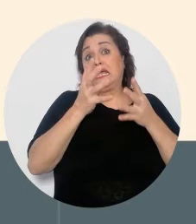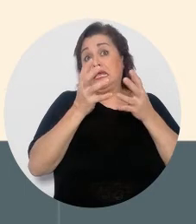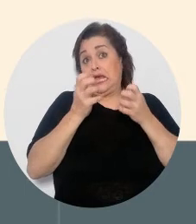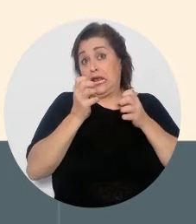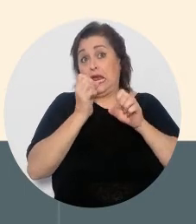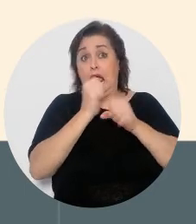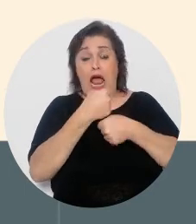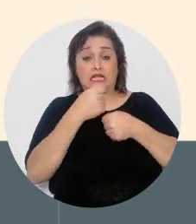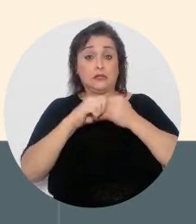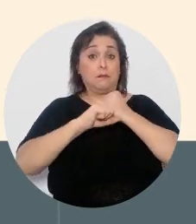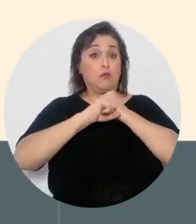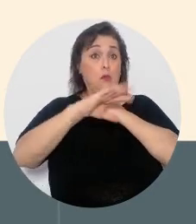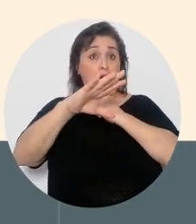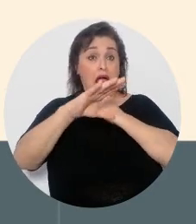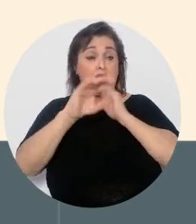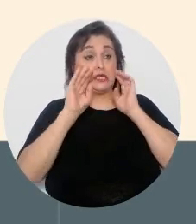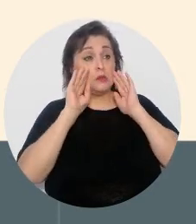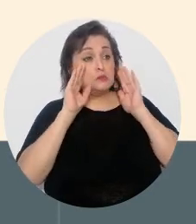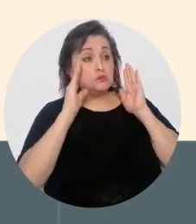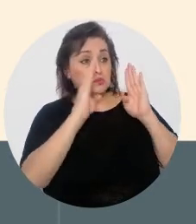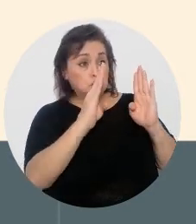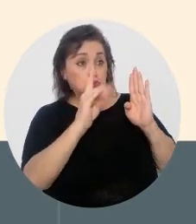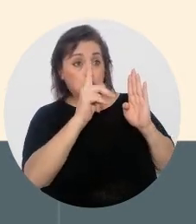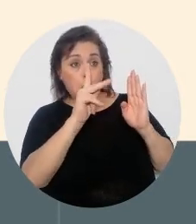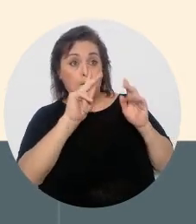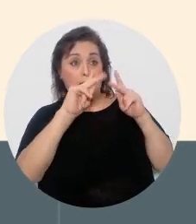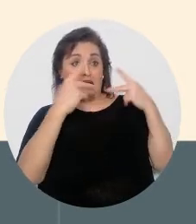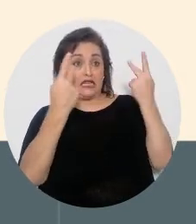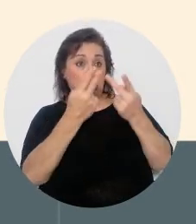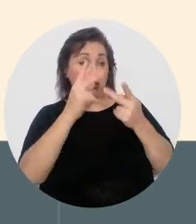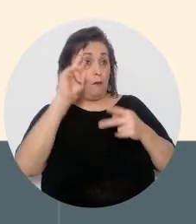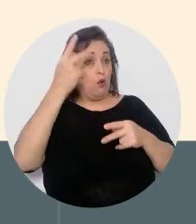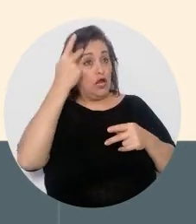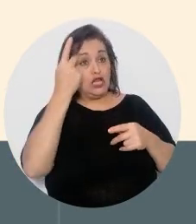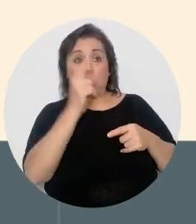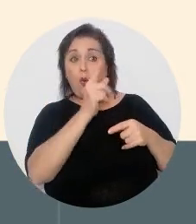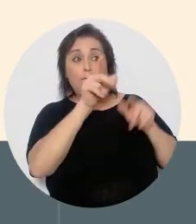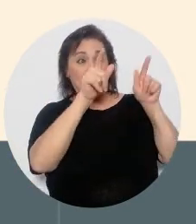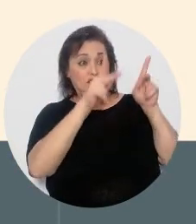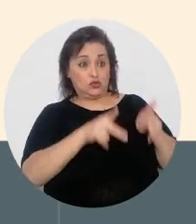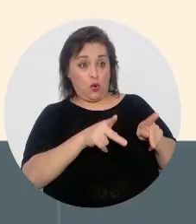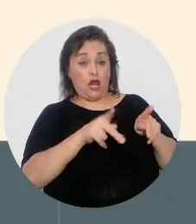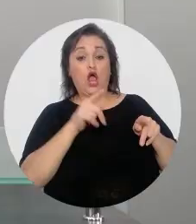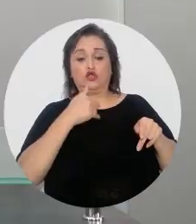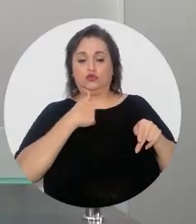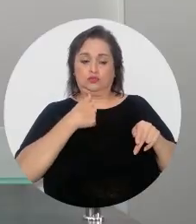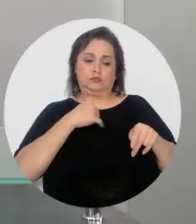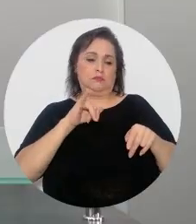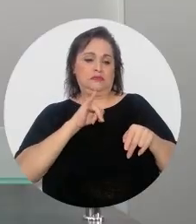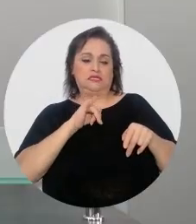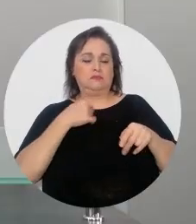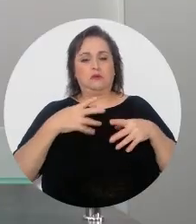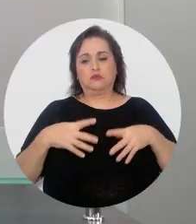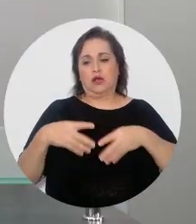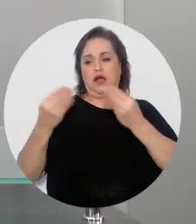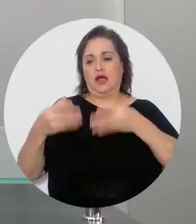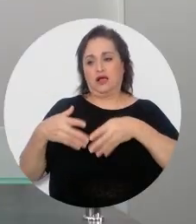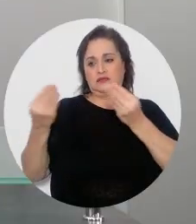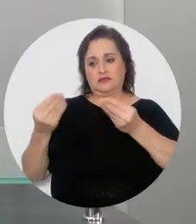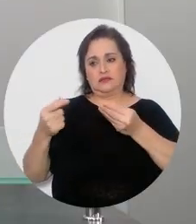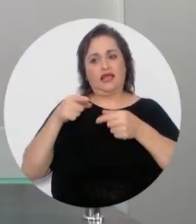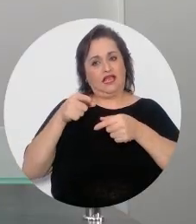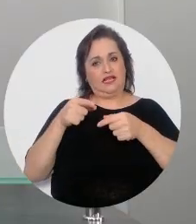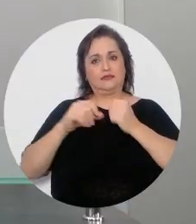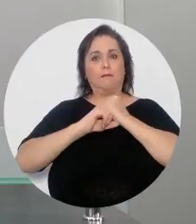si usted desea hacer propaganda en favor de un candidato o de un partido político, usted tendrá que correr con los